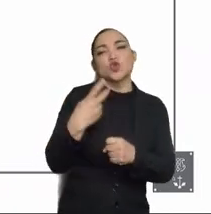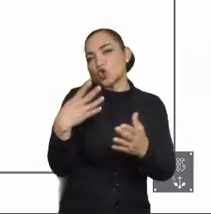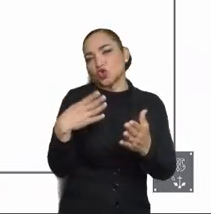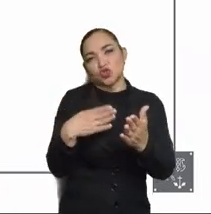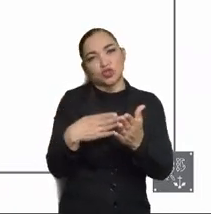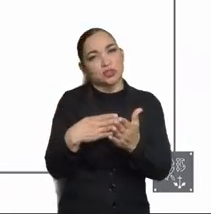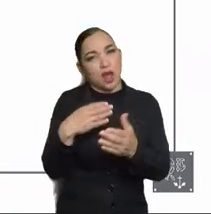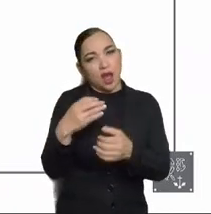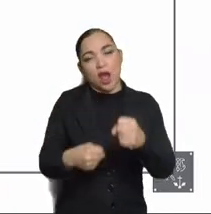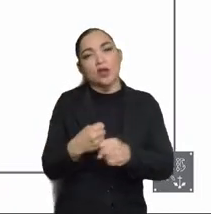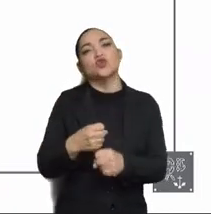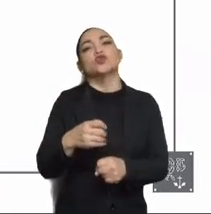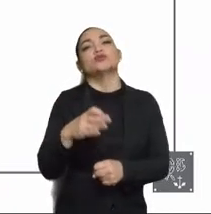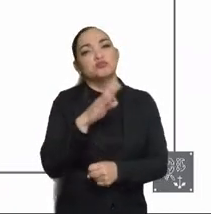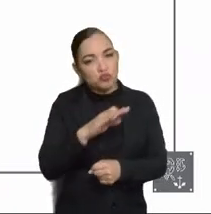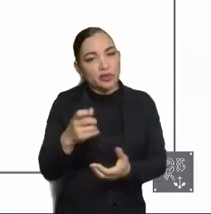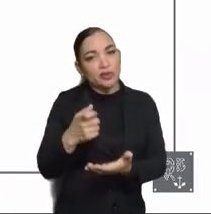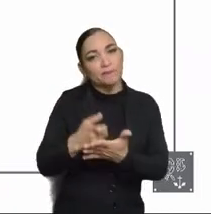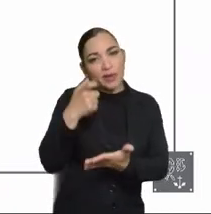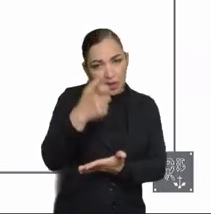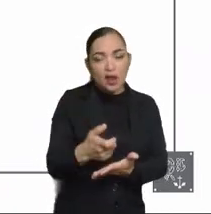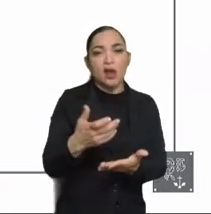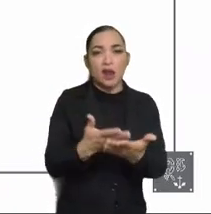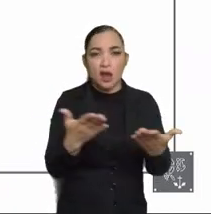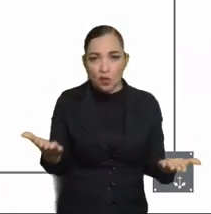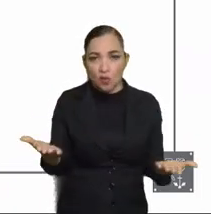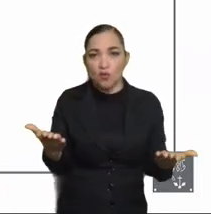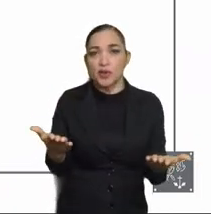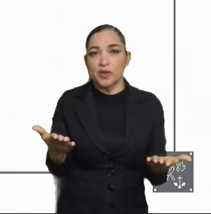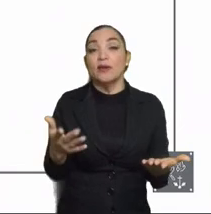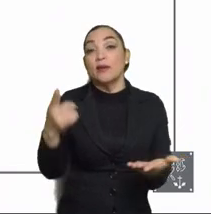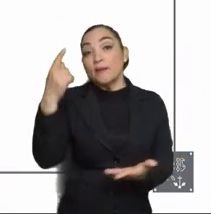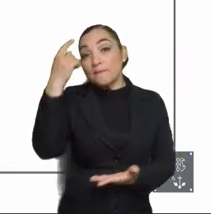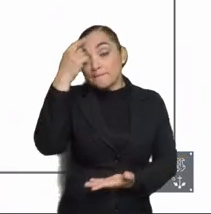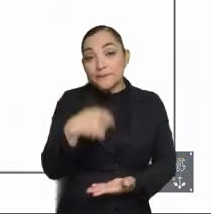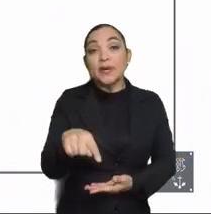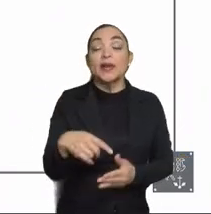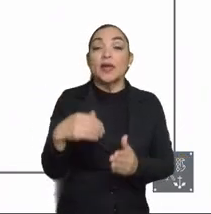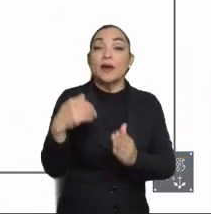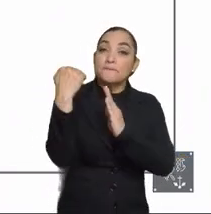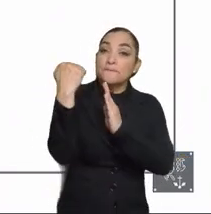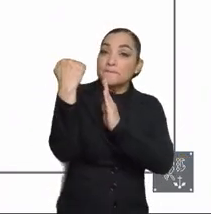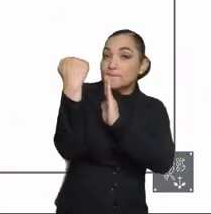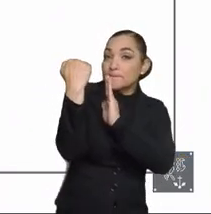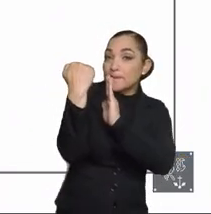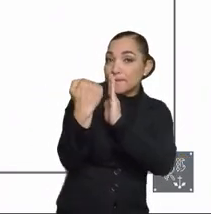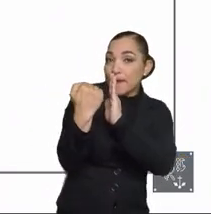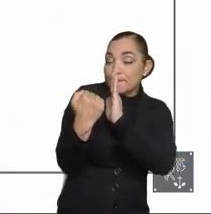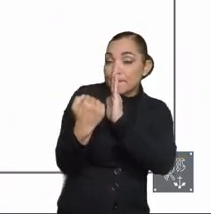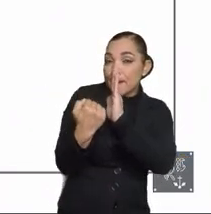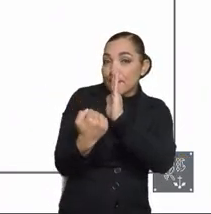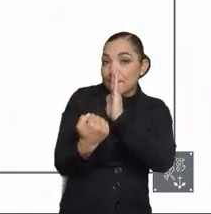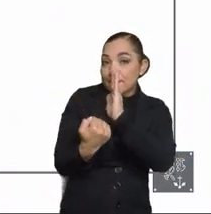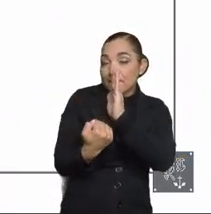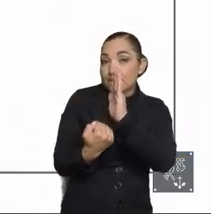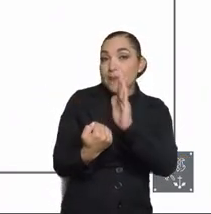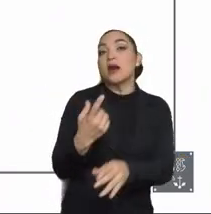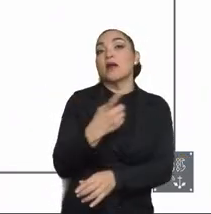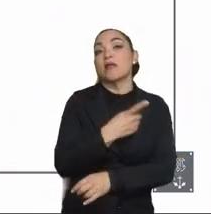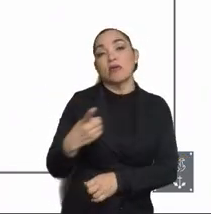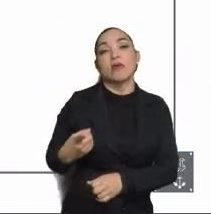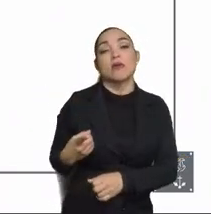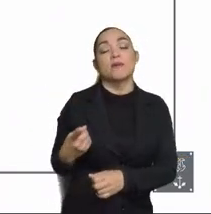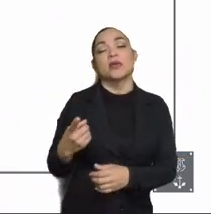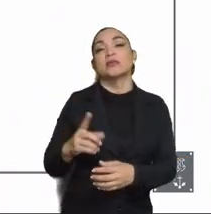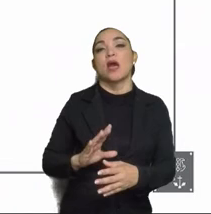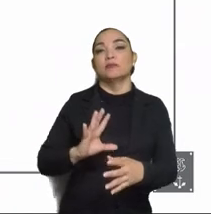señor gobernador. Ahora van a poder hacerlo para que puedan ir disminuyendo su adeudo y así mismo regularizarse. Yo creo que